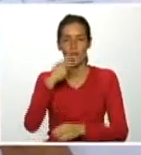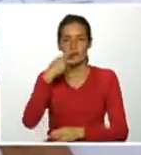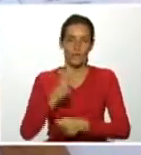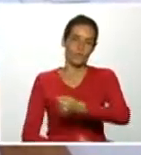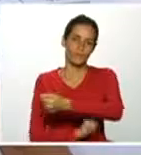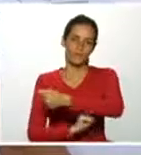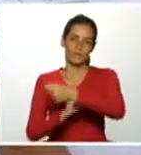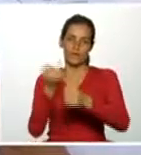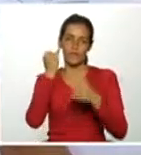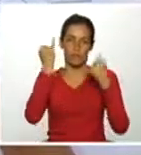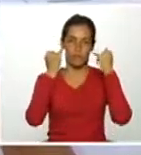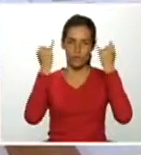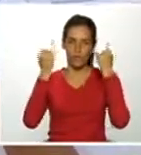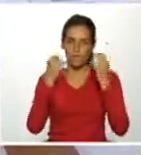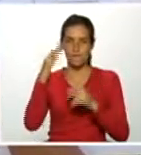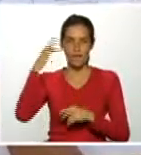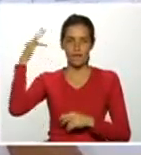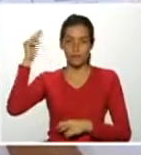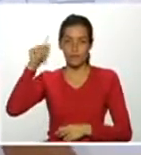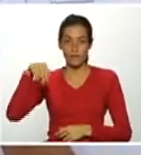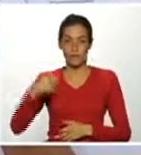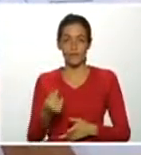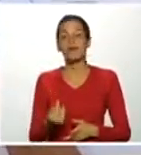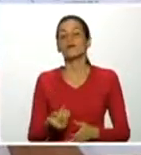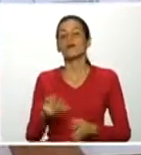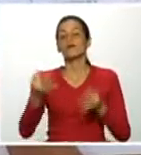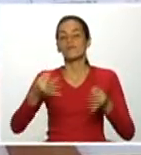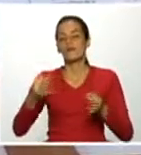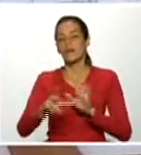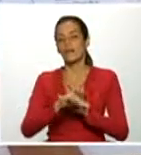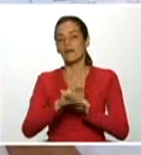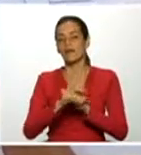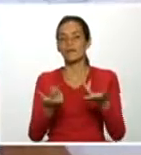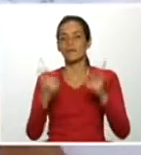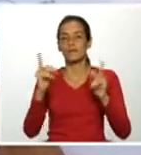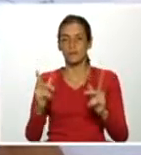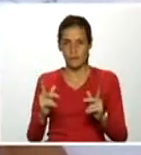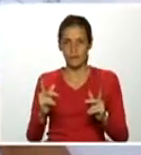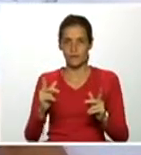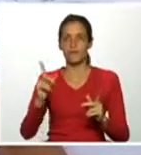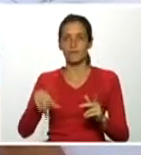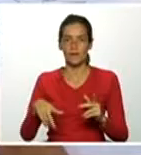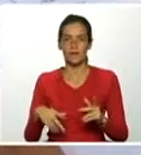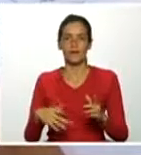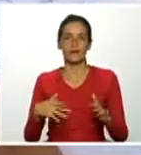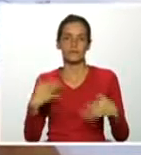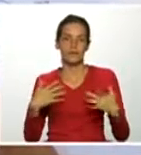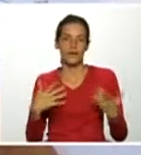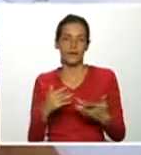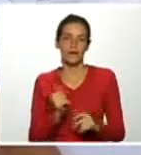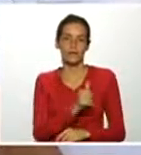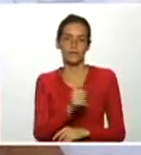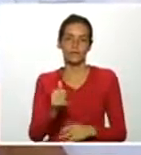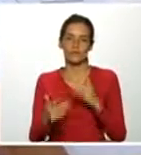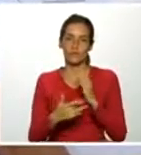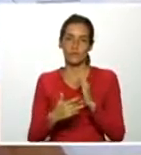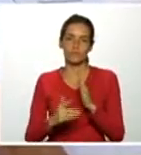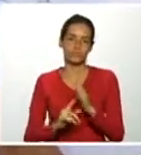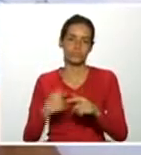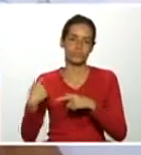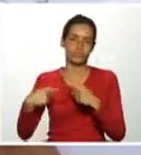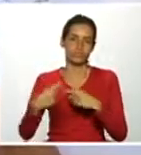un fundamento ideológico, filosófico y un constructo legal que permita que esas acciones de cara a la generación de tecnología se